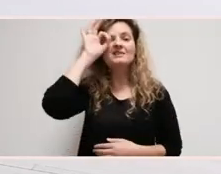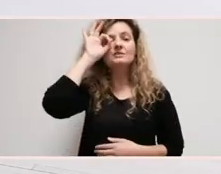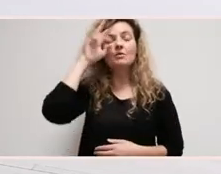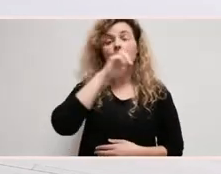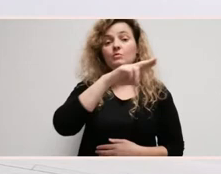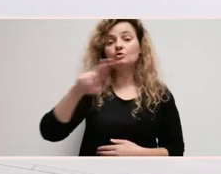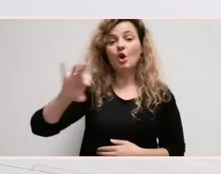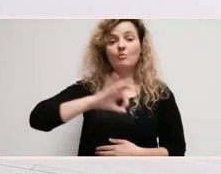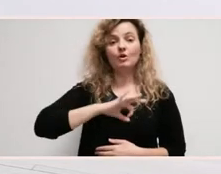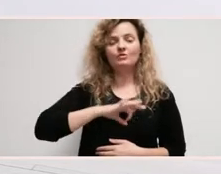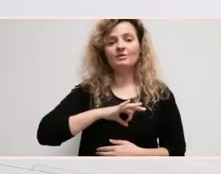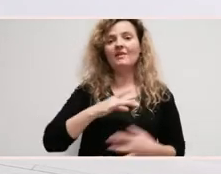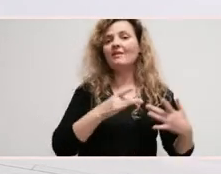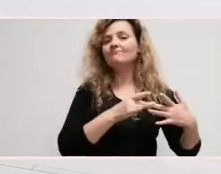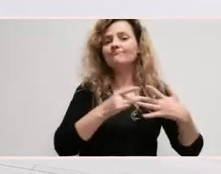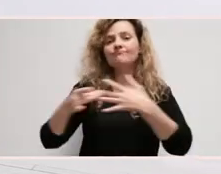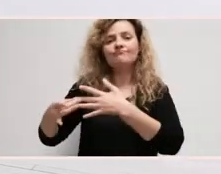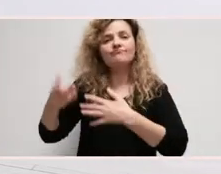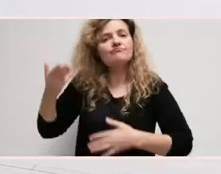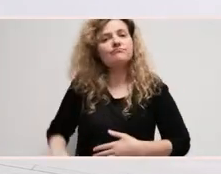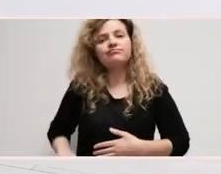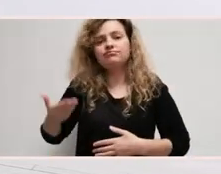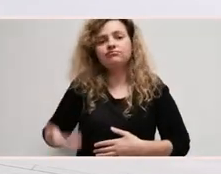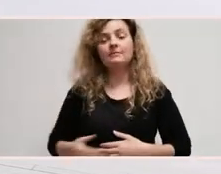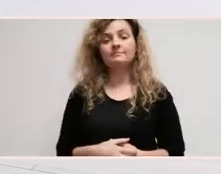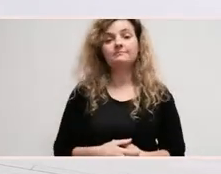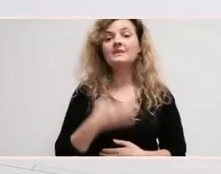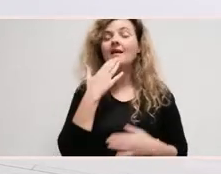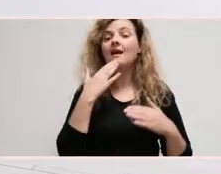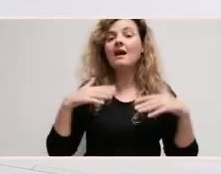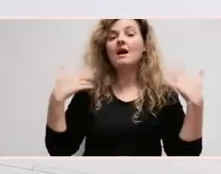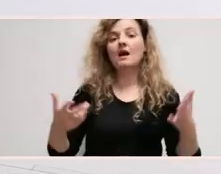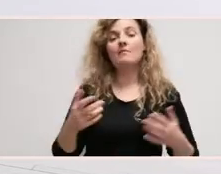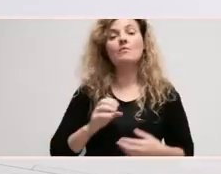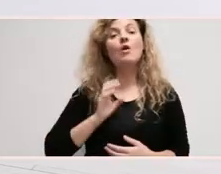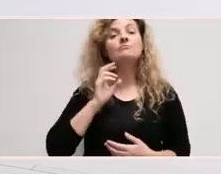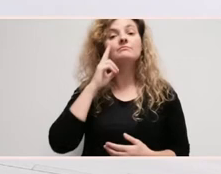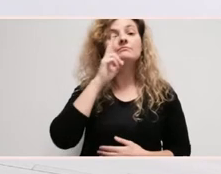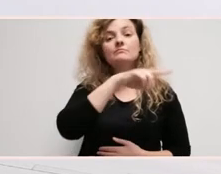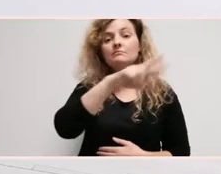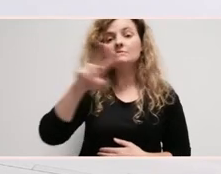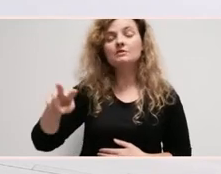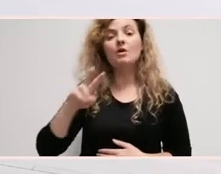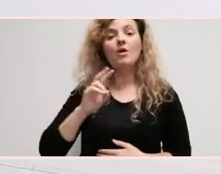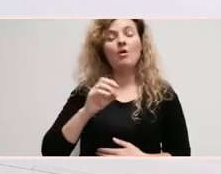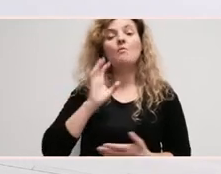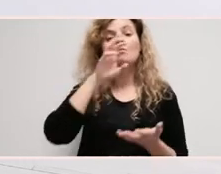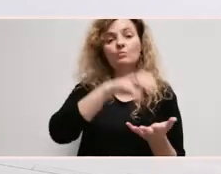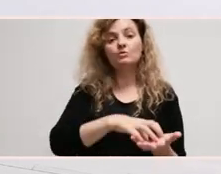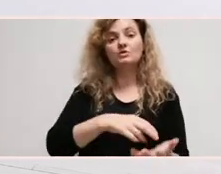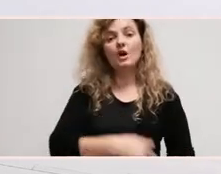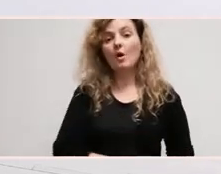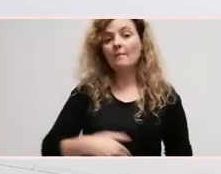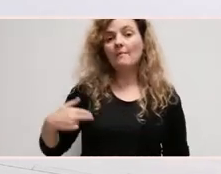Si visitamos, por ejemplo, o Museo do Prado, pues lógicamente no dejaremos de ver las salas dedicadas a Velázquez o